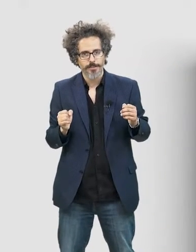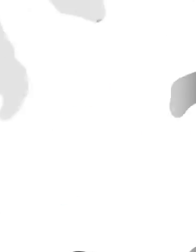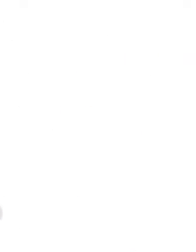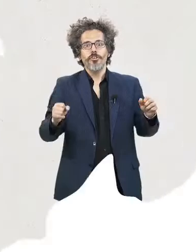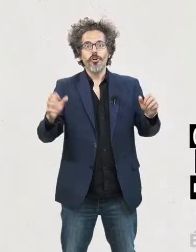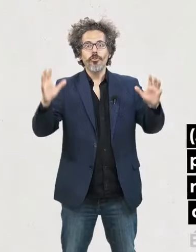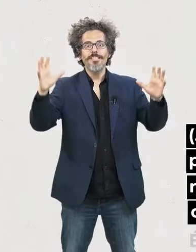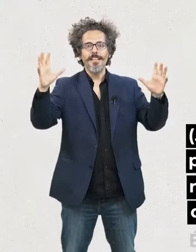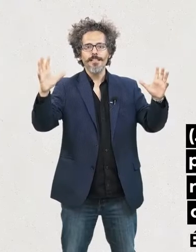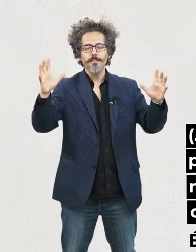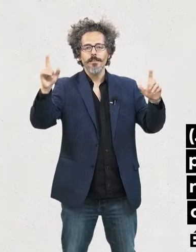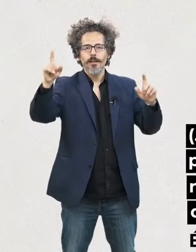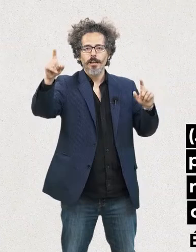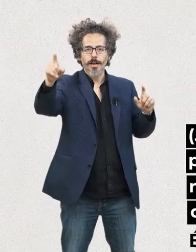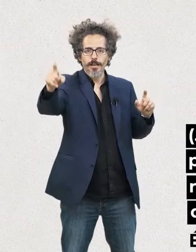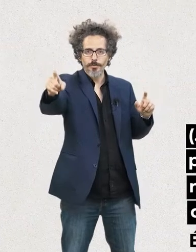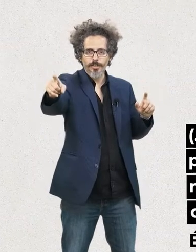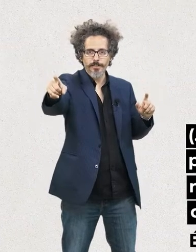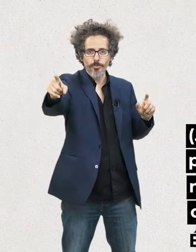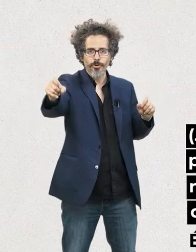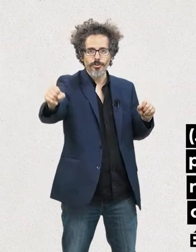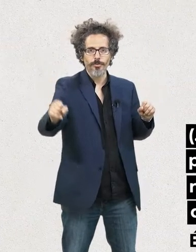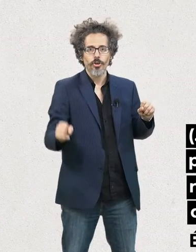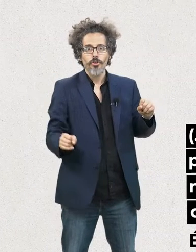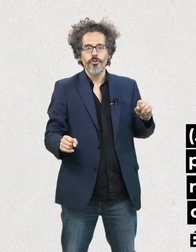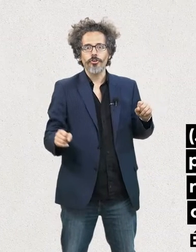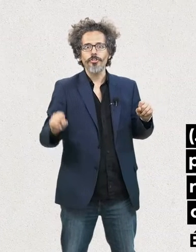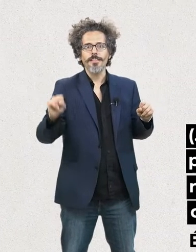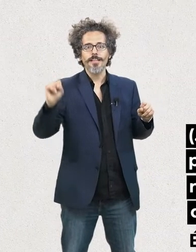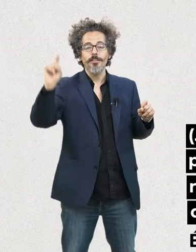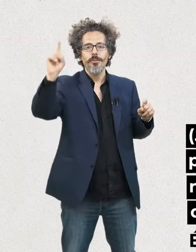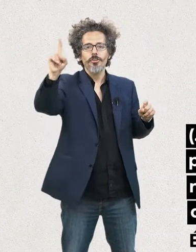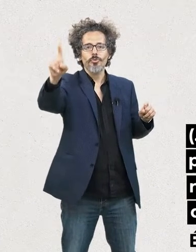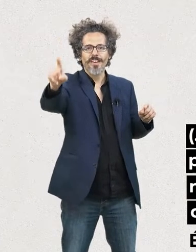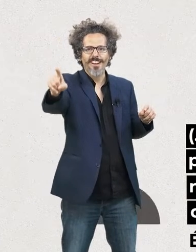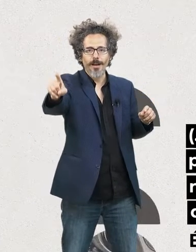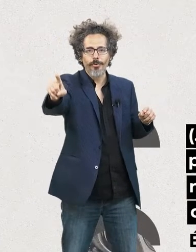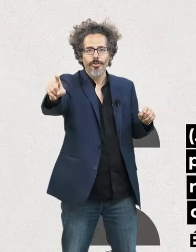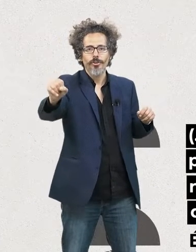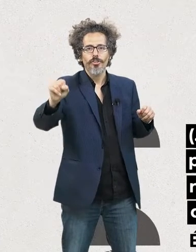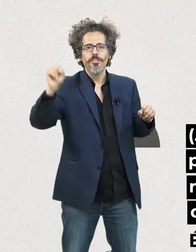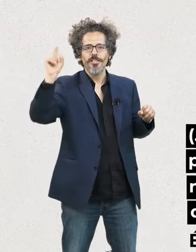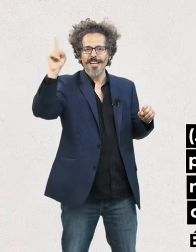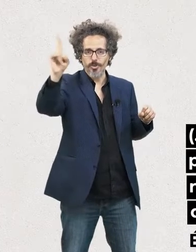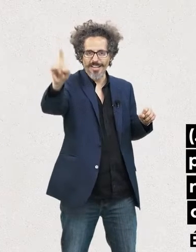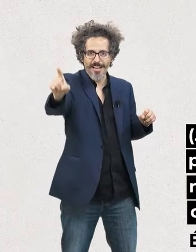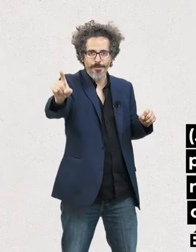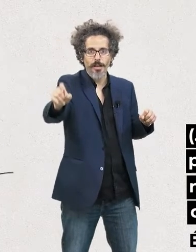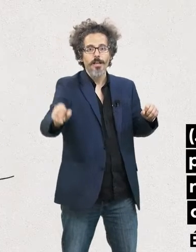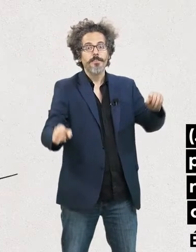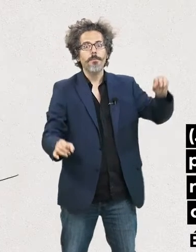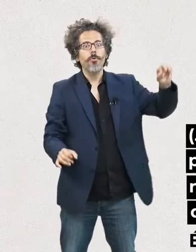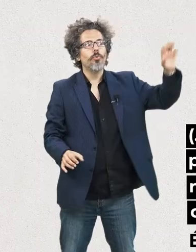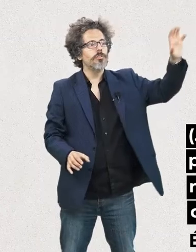siguiente frase: no codiciarás la mujer de tu prójimo, no codiciarás su esclavo, ni a su